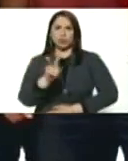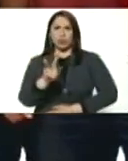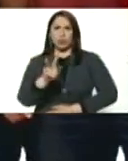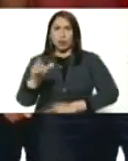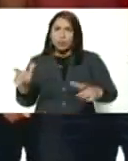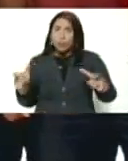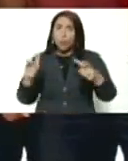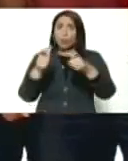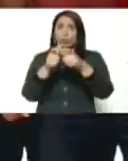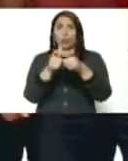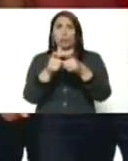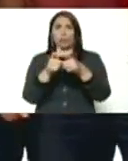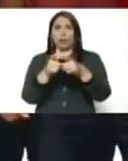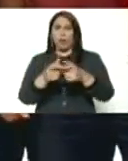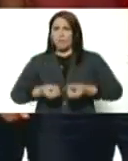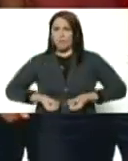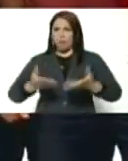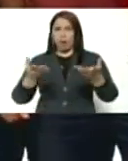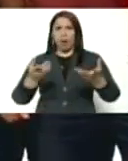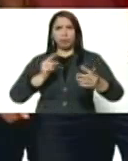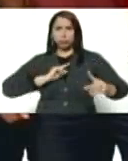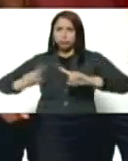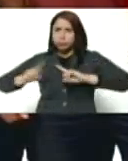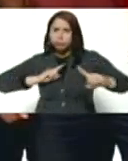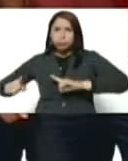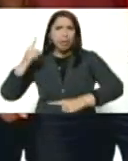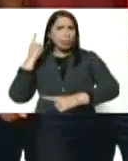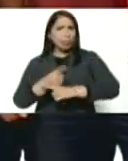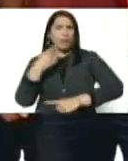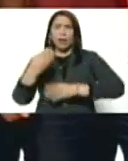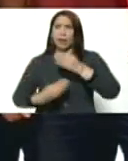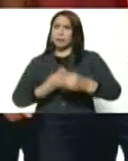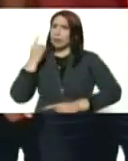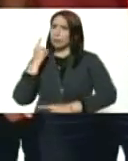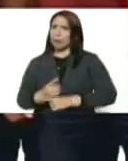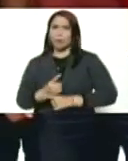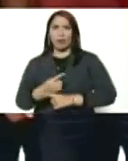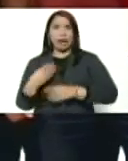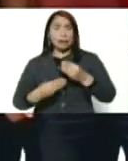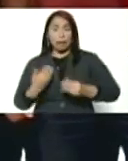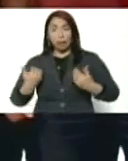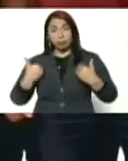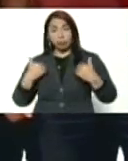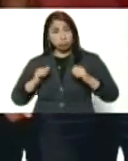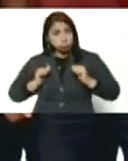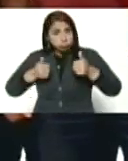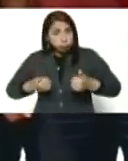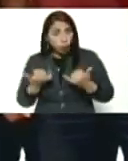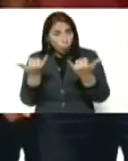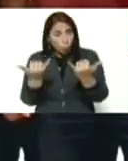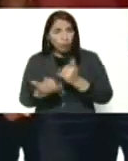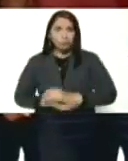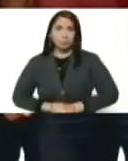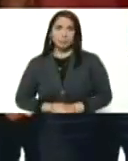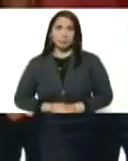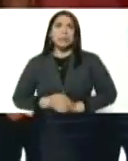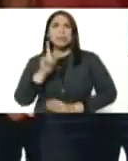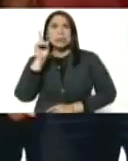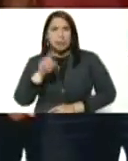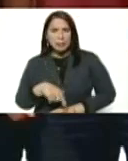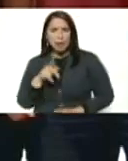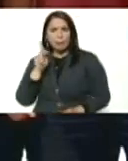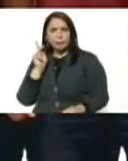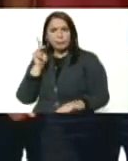instrucciones de lo que deben hacer, de lo que tienen que hacer a partir de este momento. Allá estuvo también la